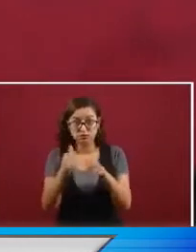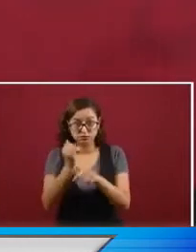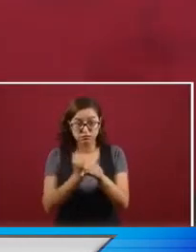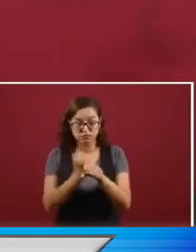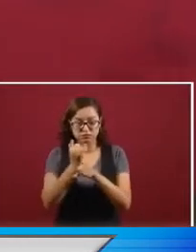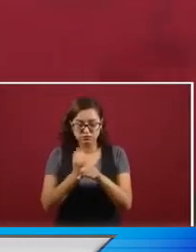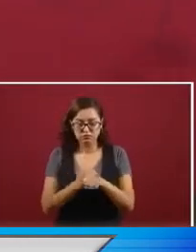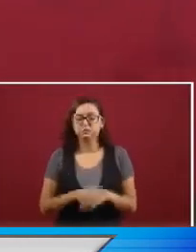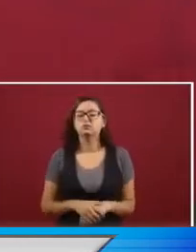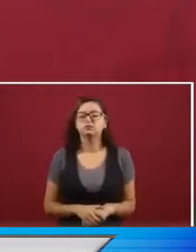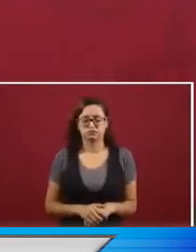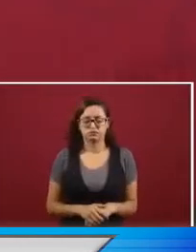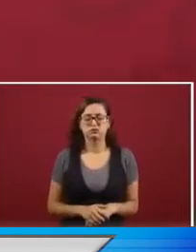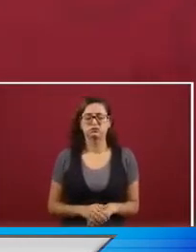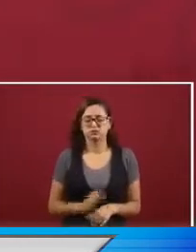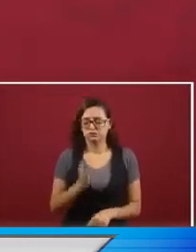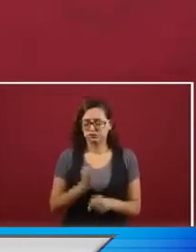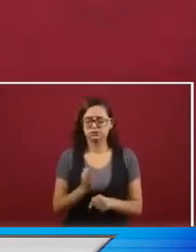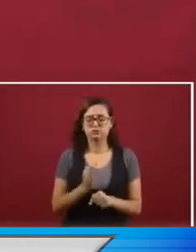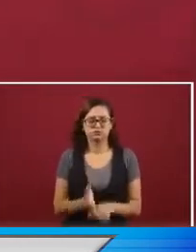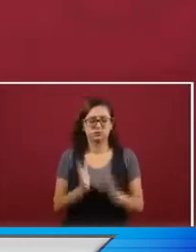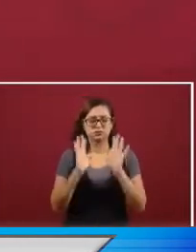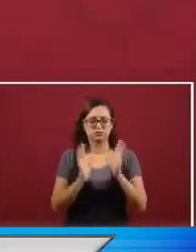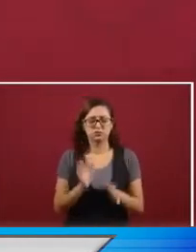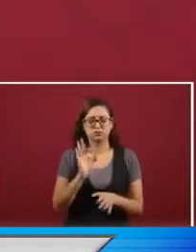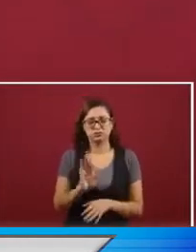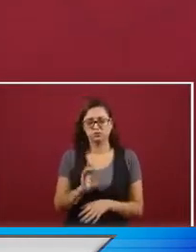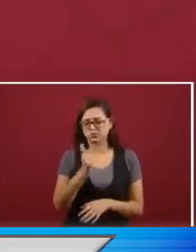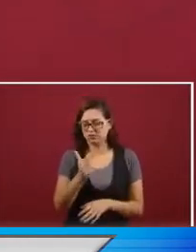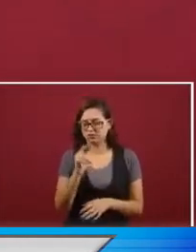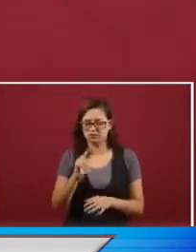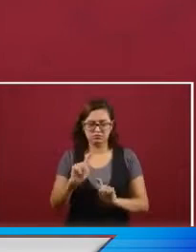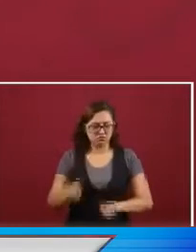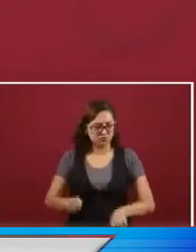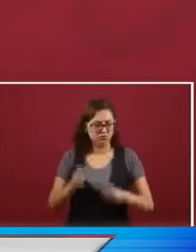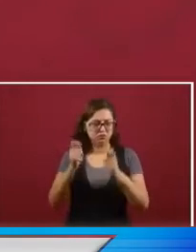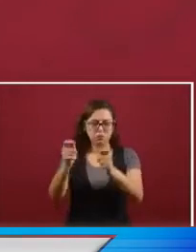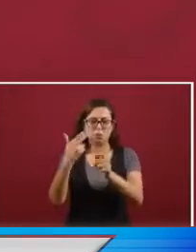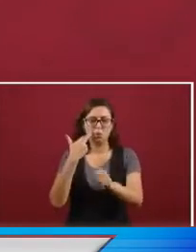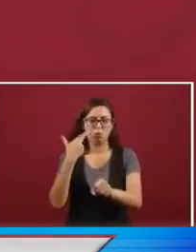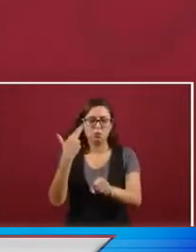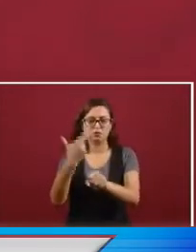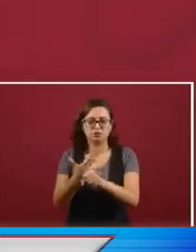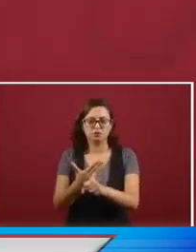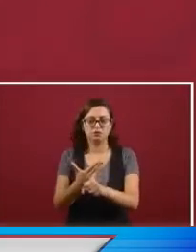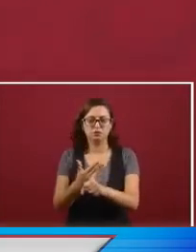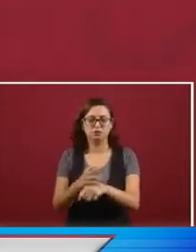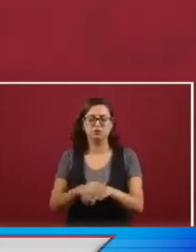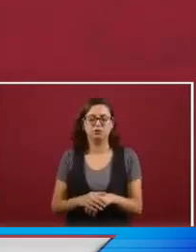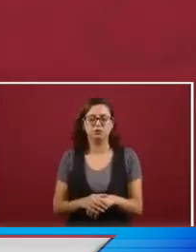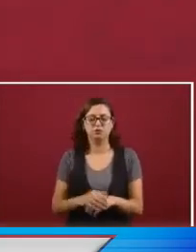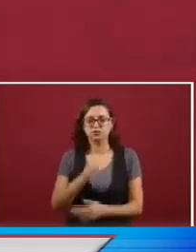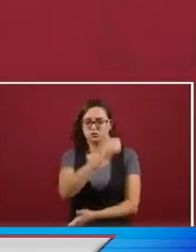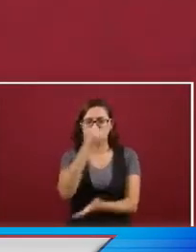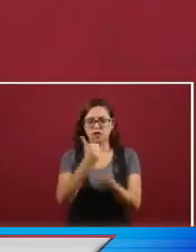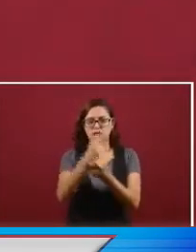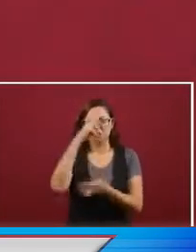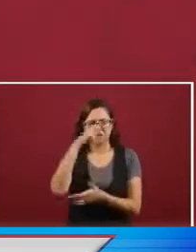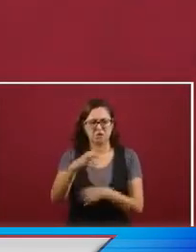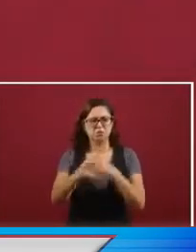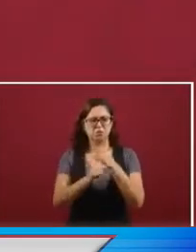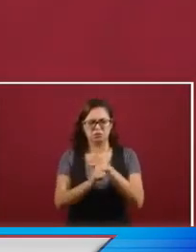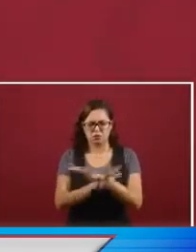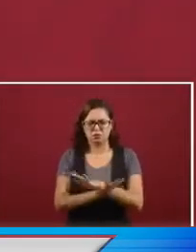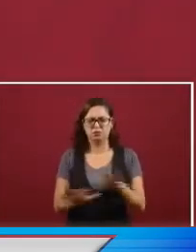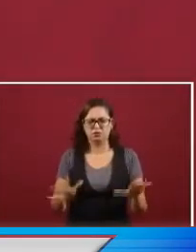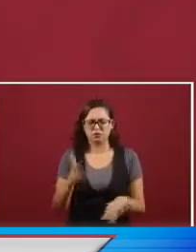en México. Se descarta completamente que haya sido un asunto pasional. La Fiscalía General de la República está tratando el tema en conjunto con el gobierno de